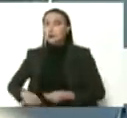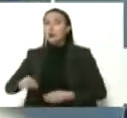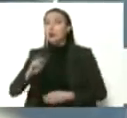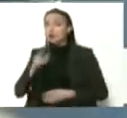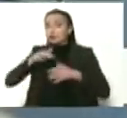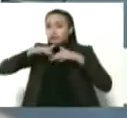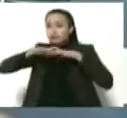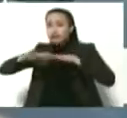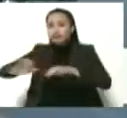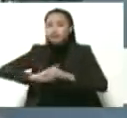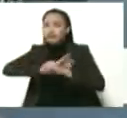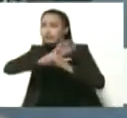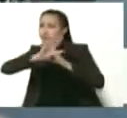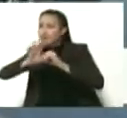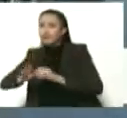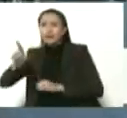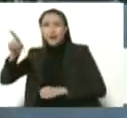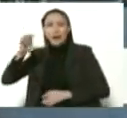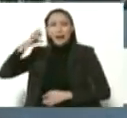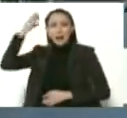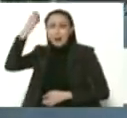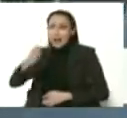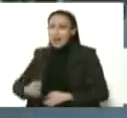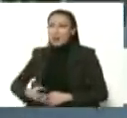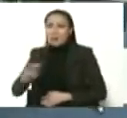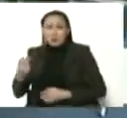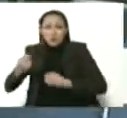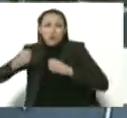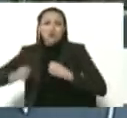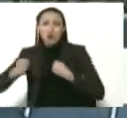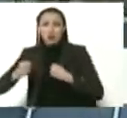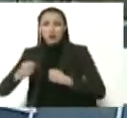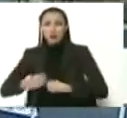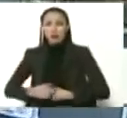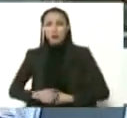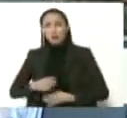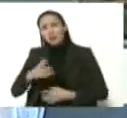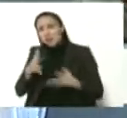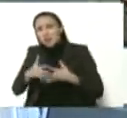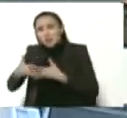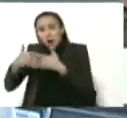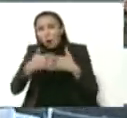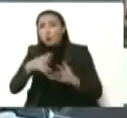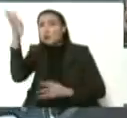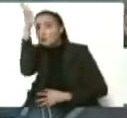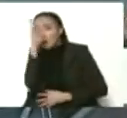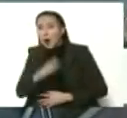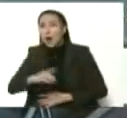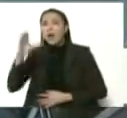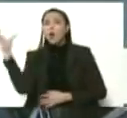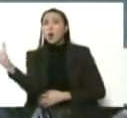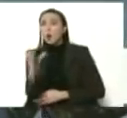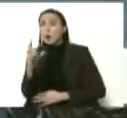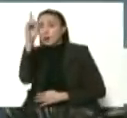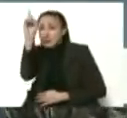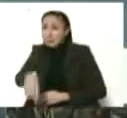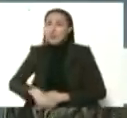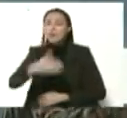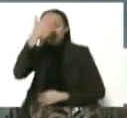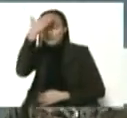de contagios en Europa entera, en Estados Unidos y en Brasil, en Colombia, como